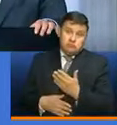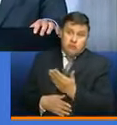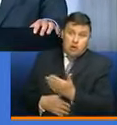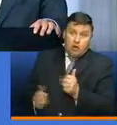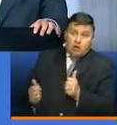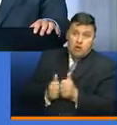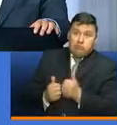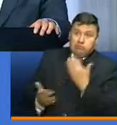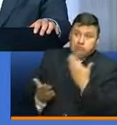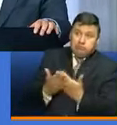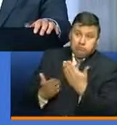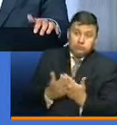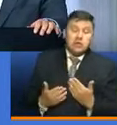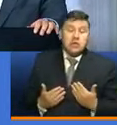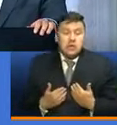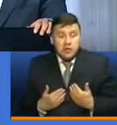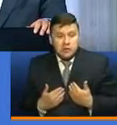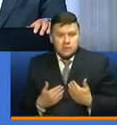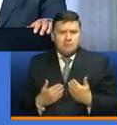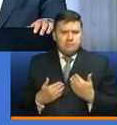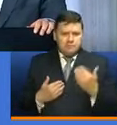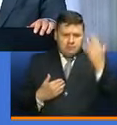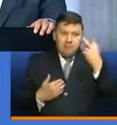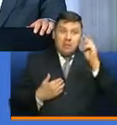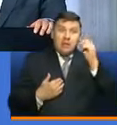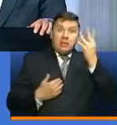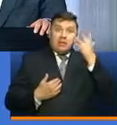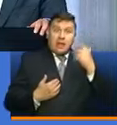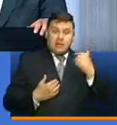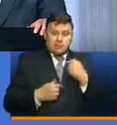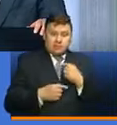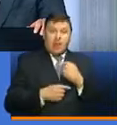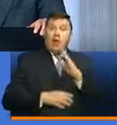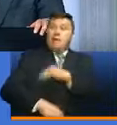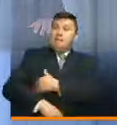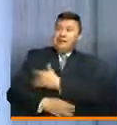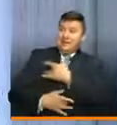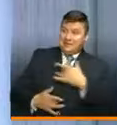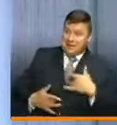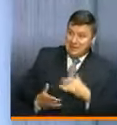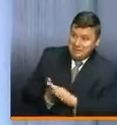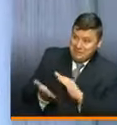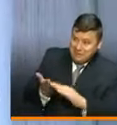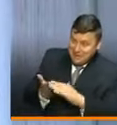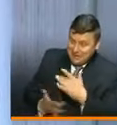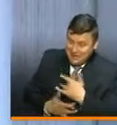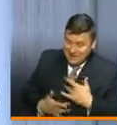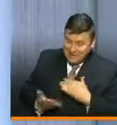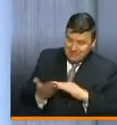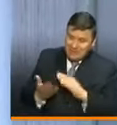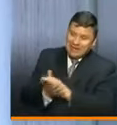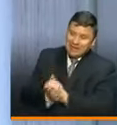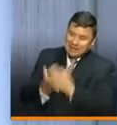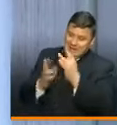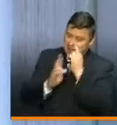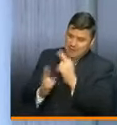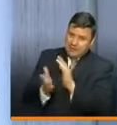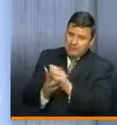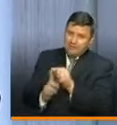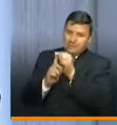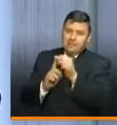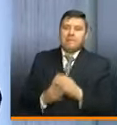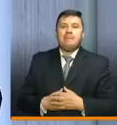nos acompañan hoy. Yo hace 20 días recibí el ministro de Salud también, perdón, ministro, un saludo y un reconocimiento